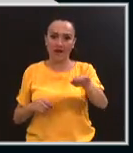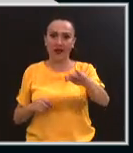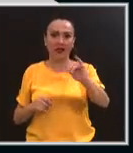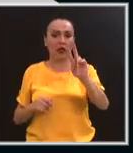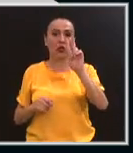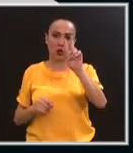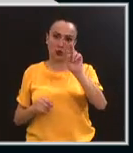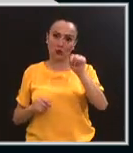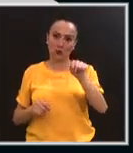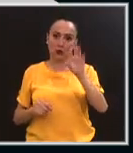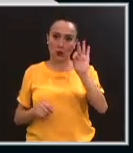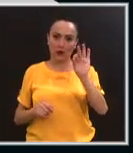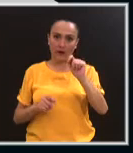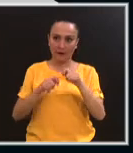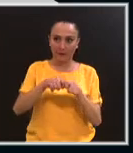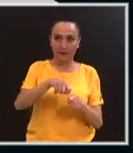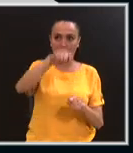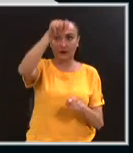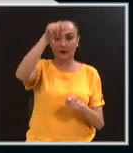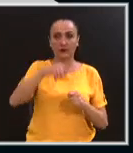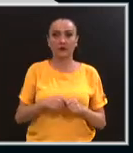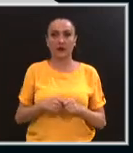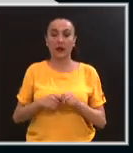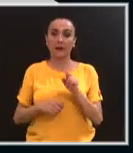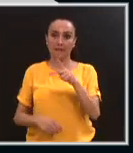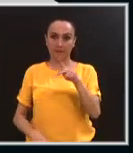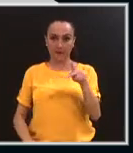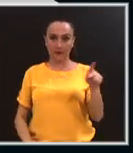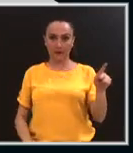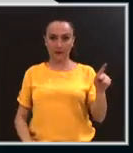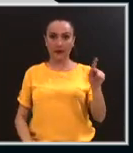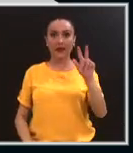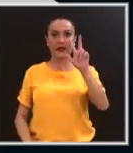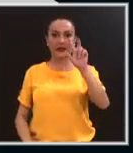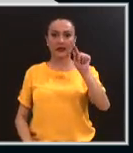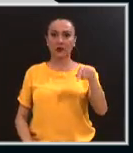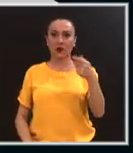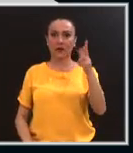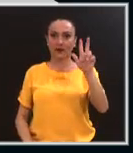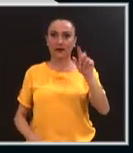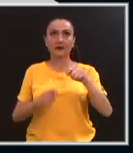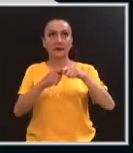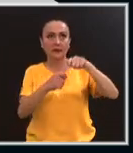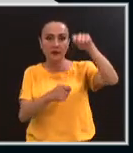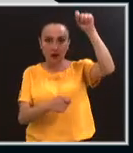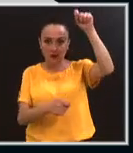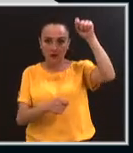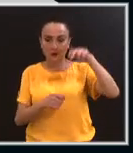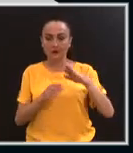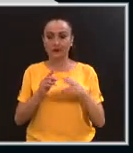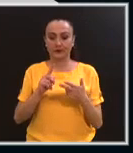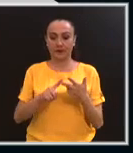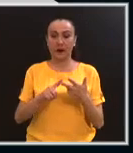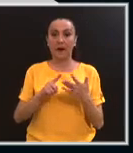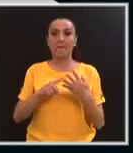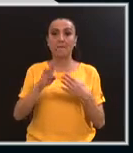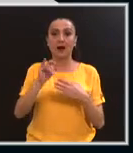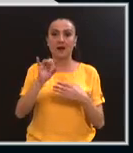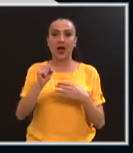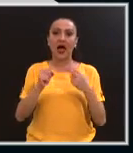2.9 m de altura en puntaarena 3.3 m en Bahía